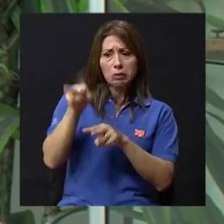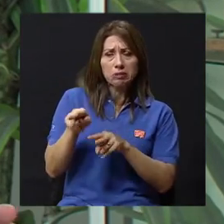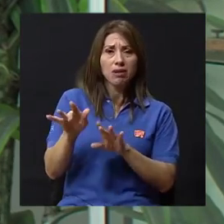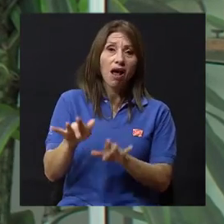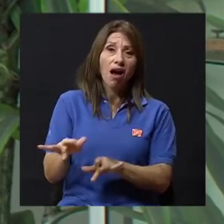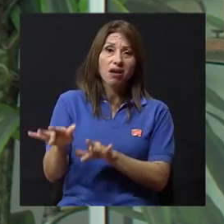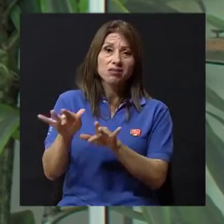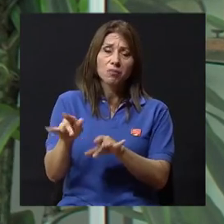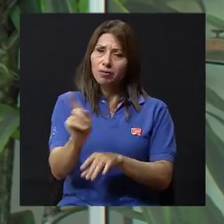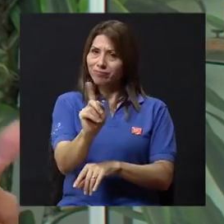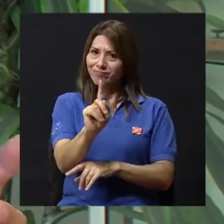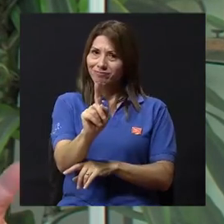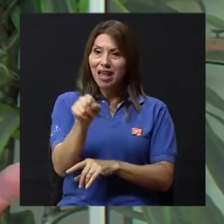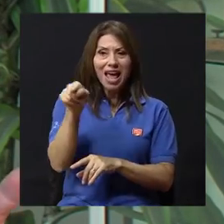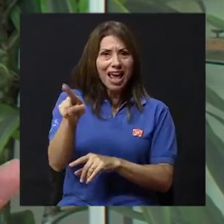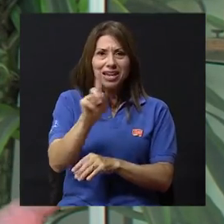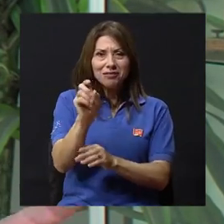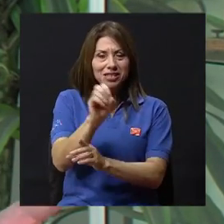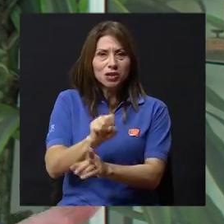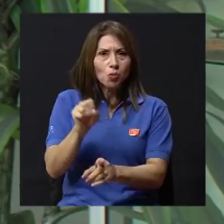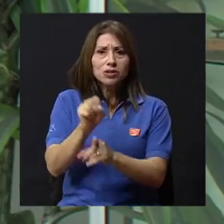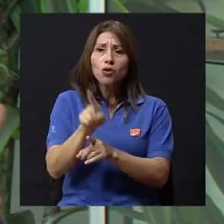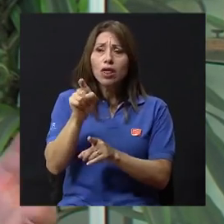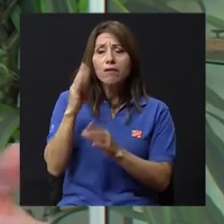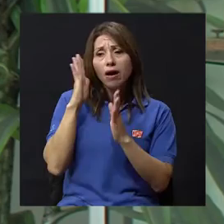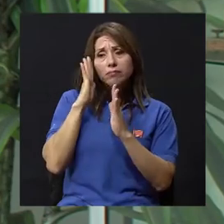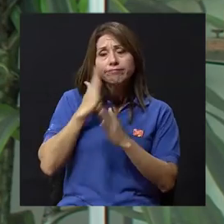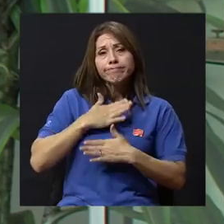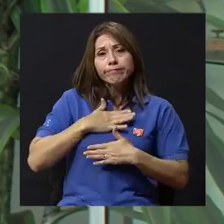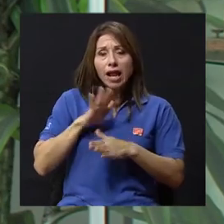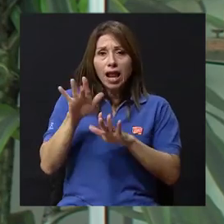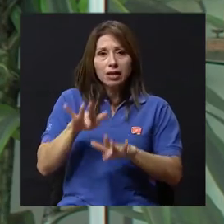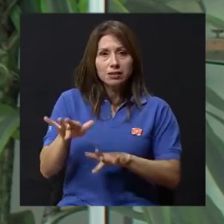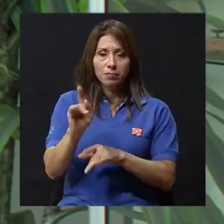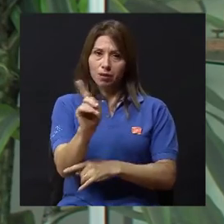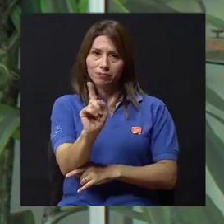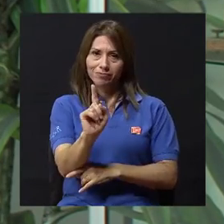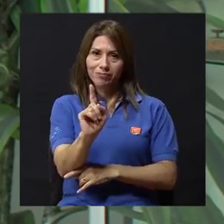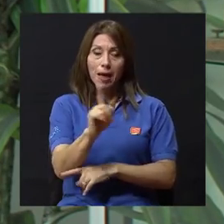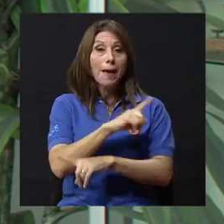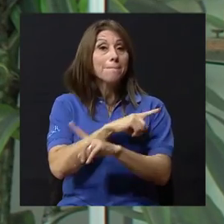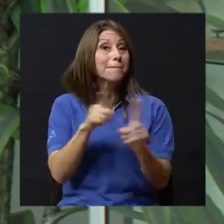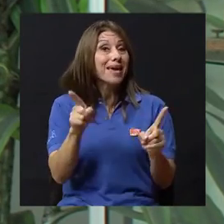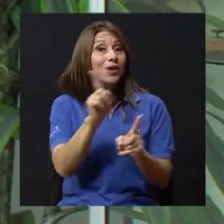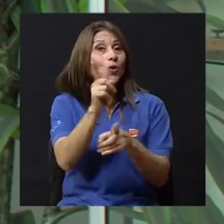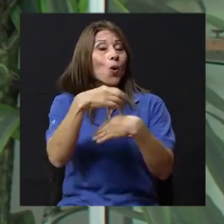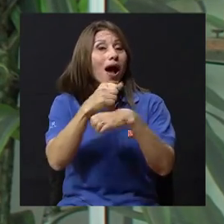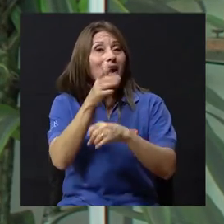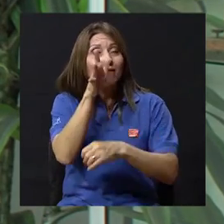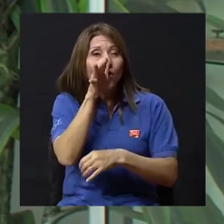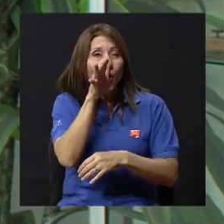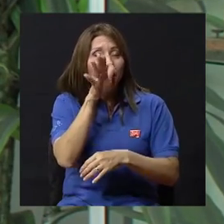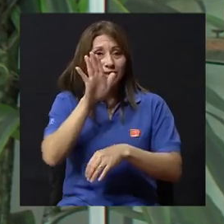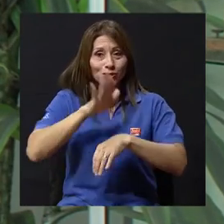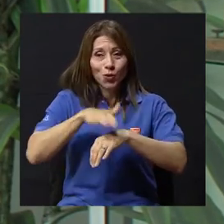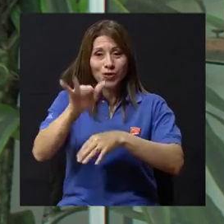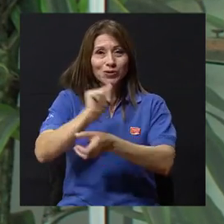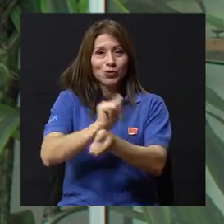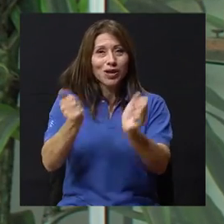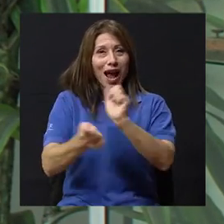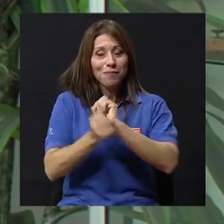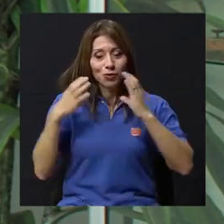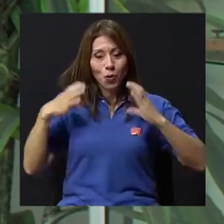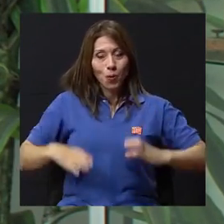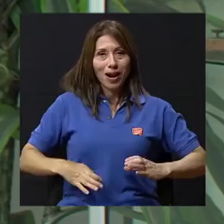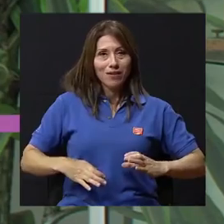No le tenga lástima, porque él no está pasando por ninguna situación donde haya que tenerle lástima. Pero tampoco no le haga bromas acerca de los cambios